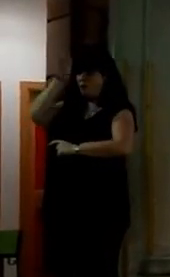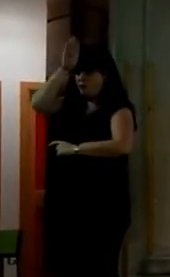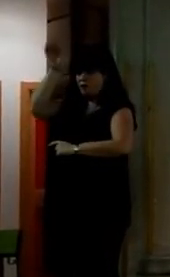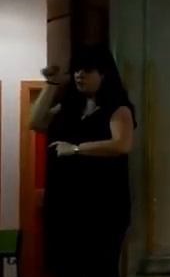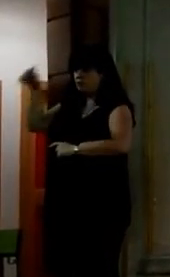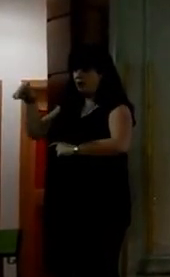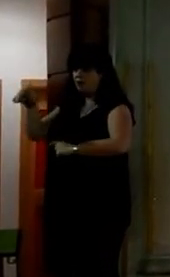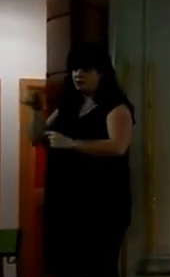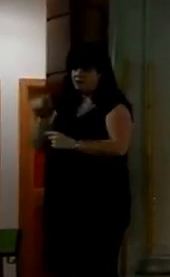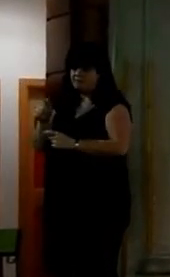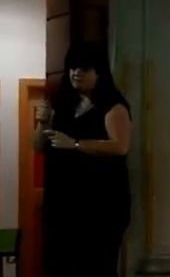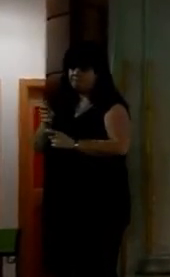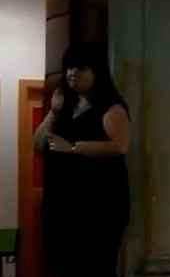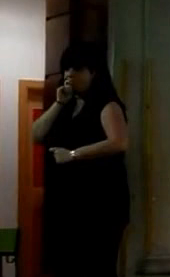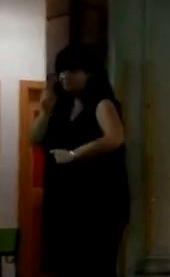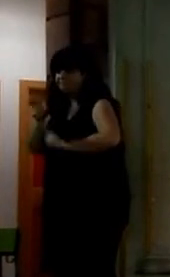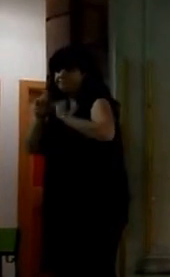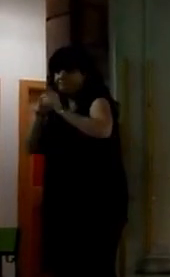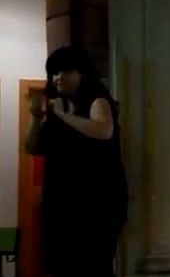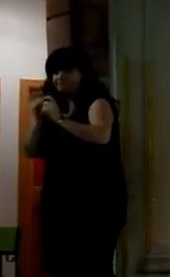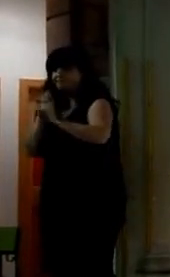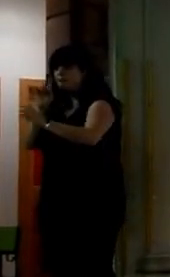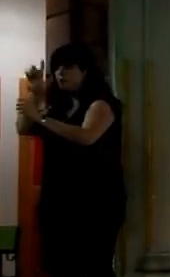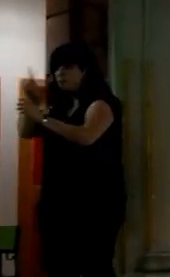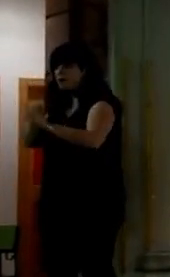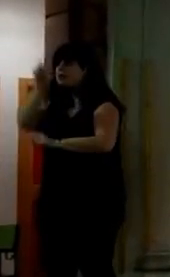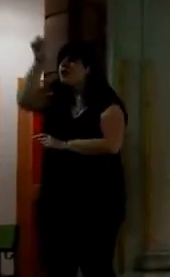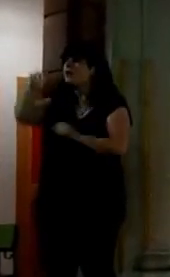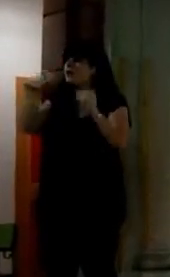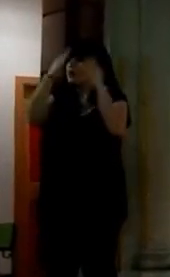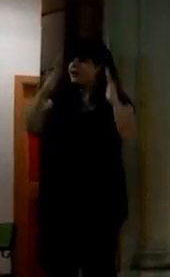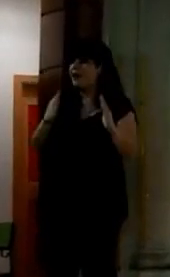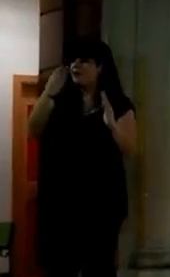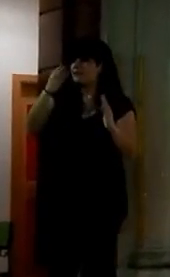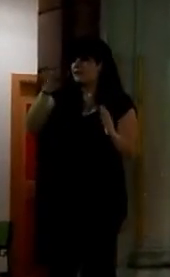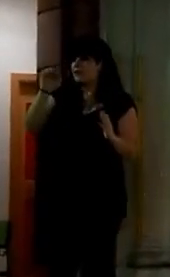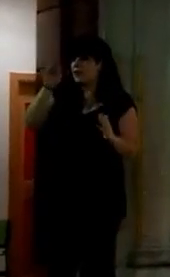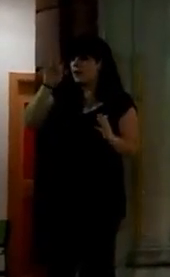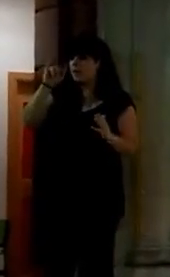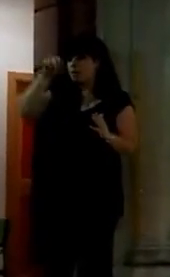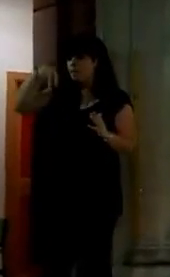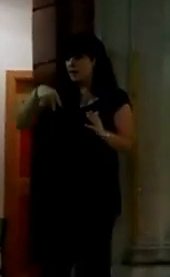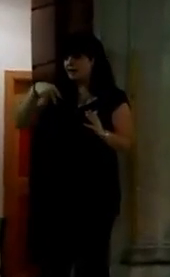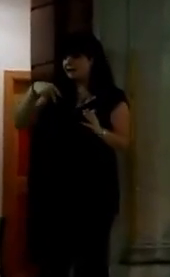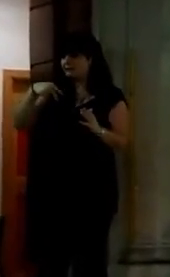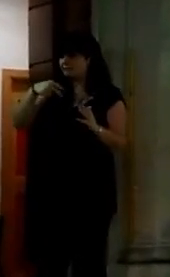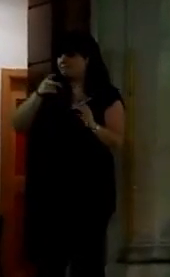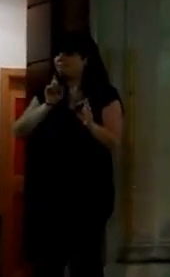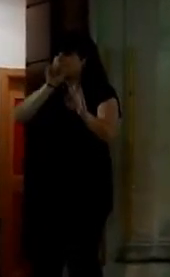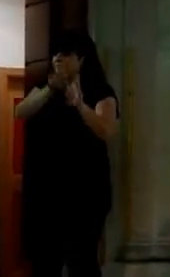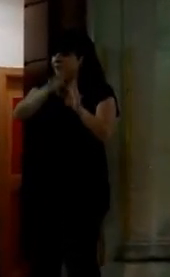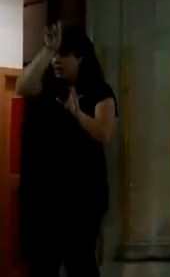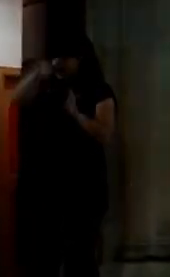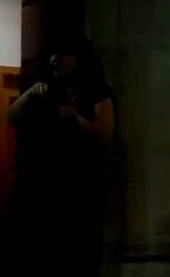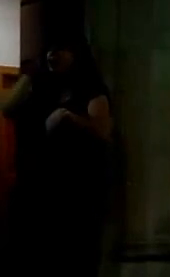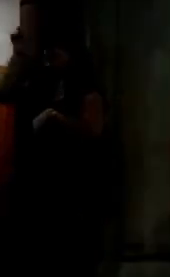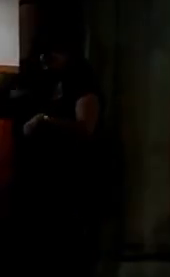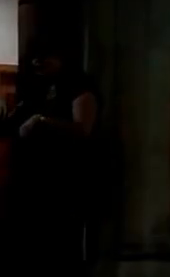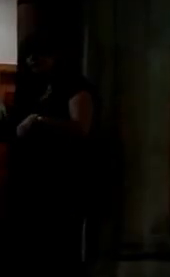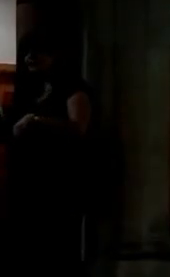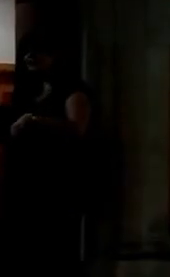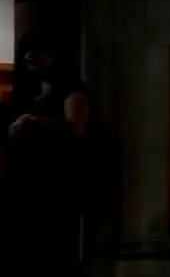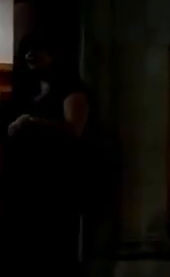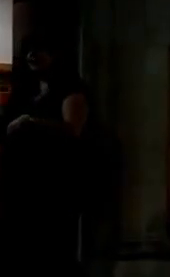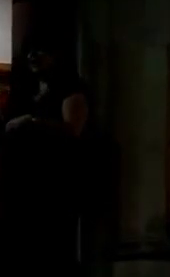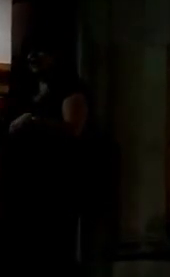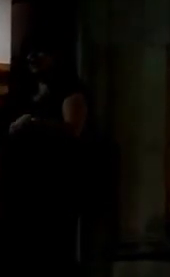suposto, para estar na casa de Bertín Osborne, tivo tempo para María Teresa Campos